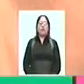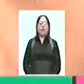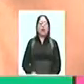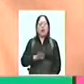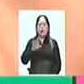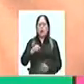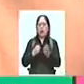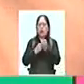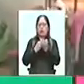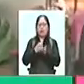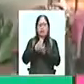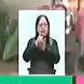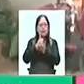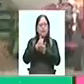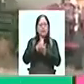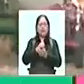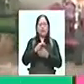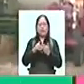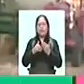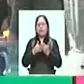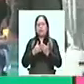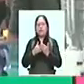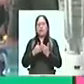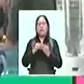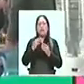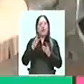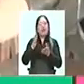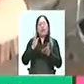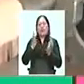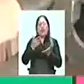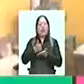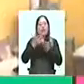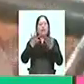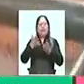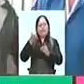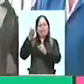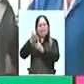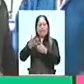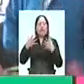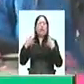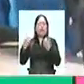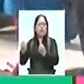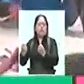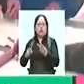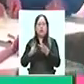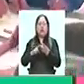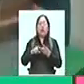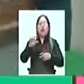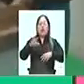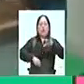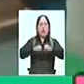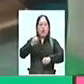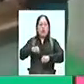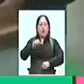toda la atención ha estado centrada en la parte de la salud. Aduana ayudó a, en su